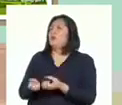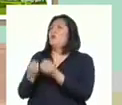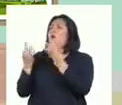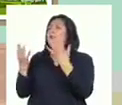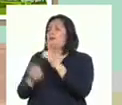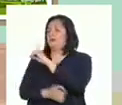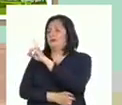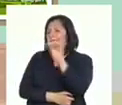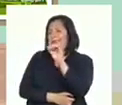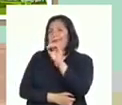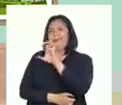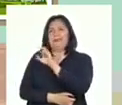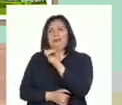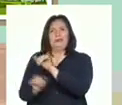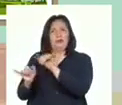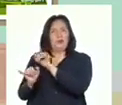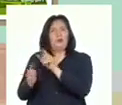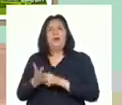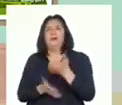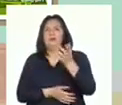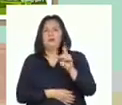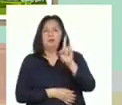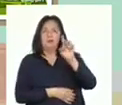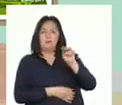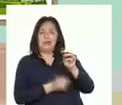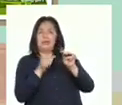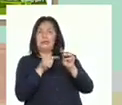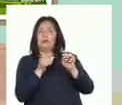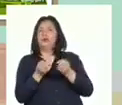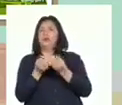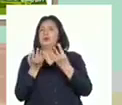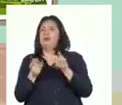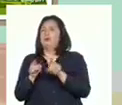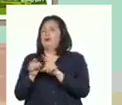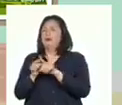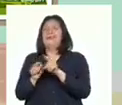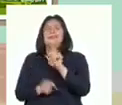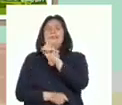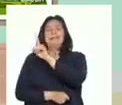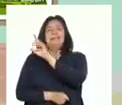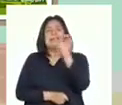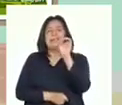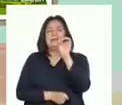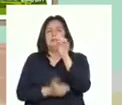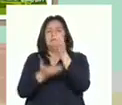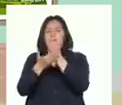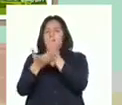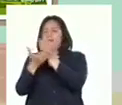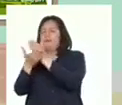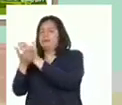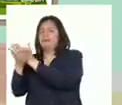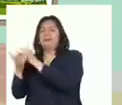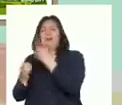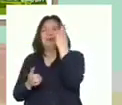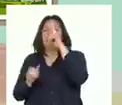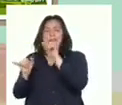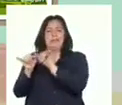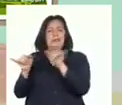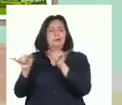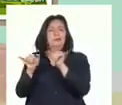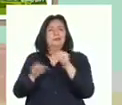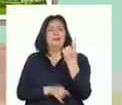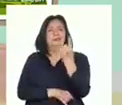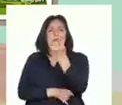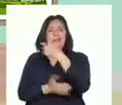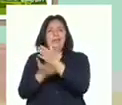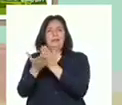100 centímetros. El metro está dividido en 100 partes iguales. Por eso, la longitud de